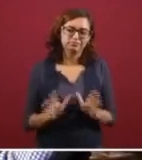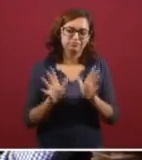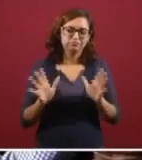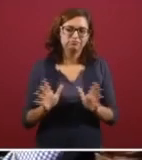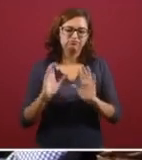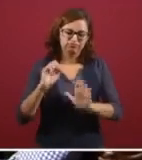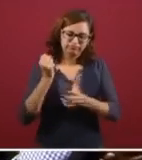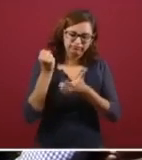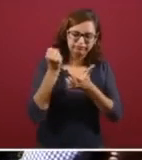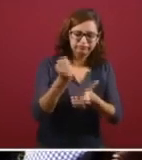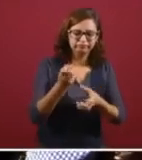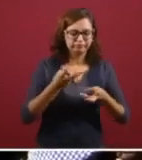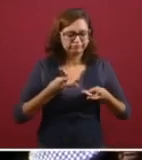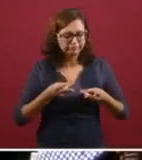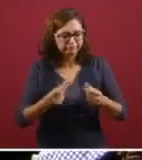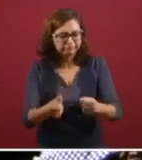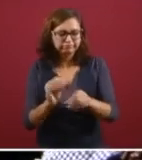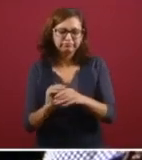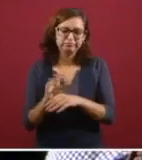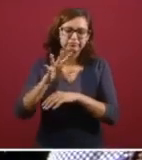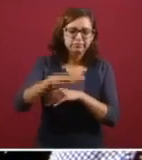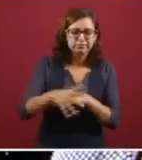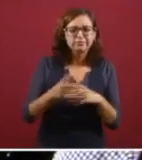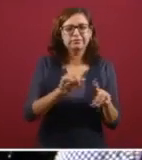invertir, para